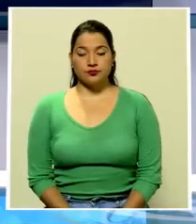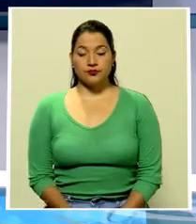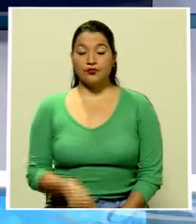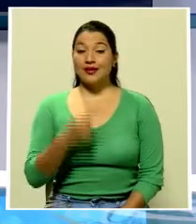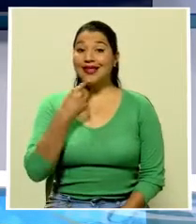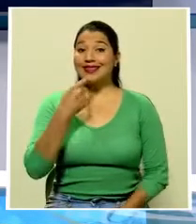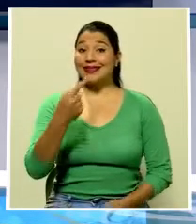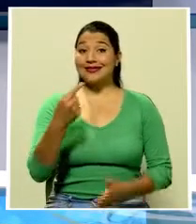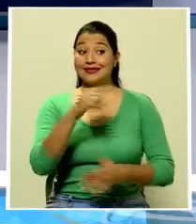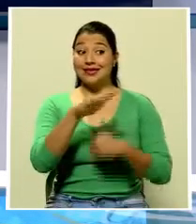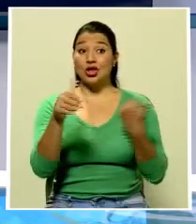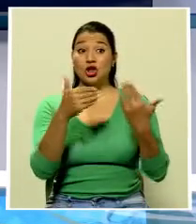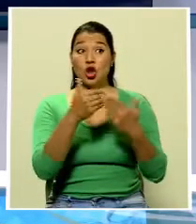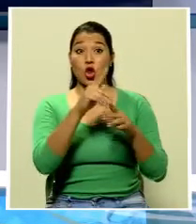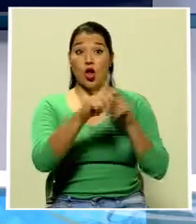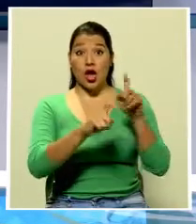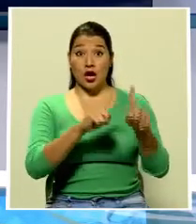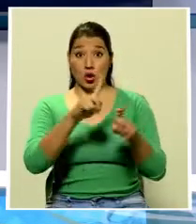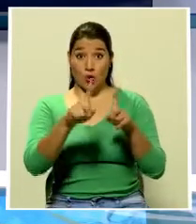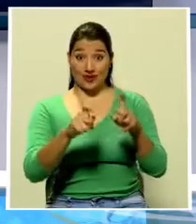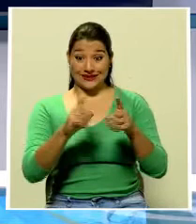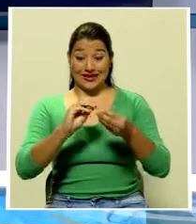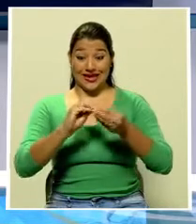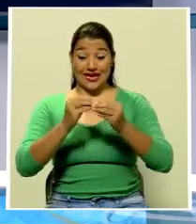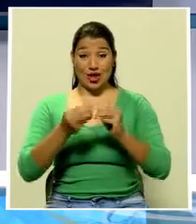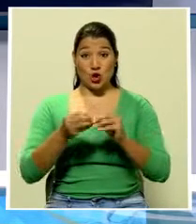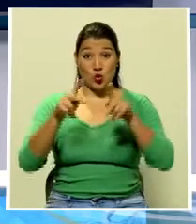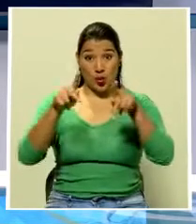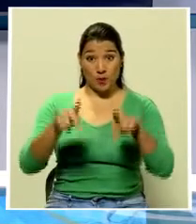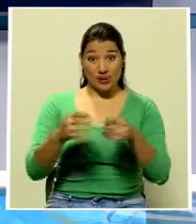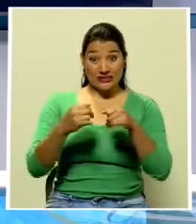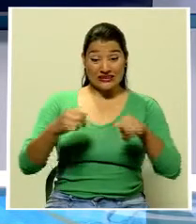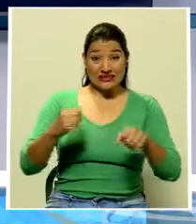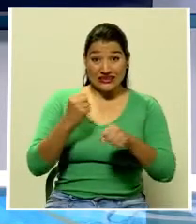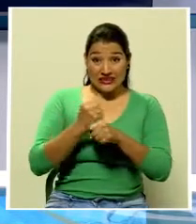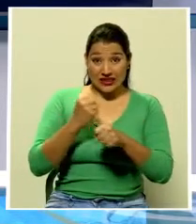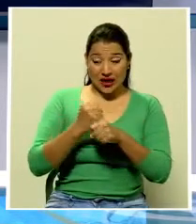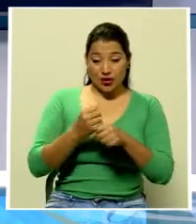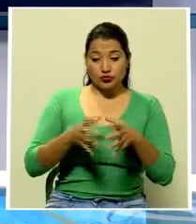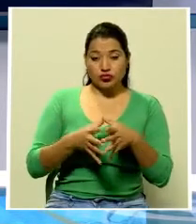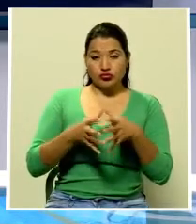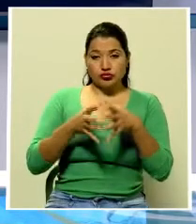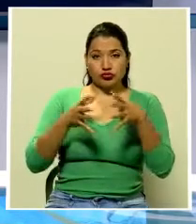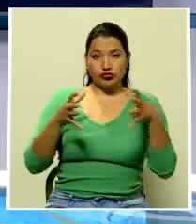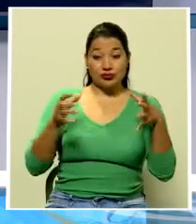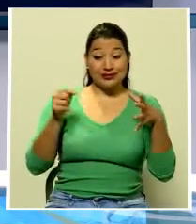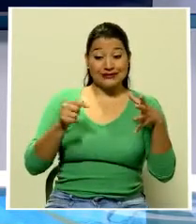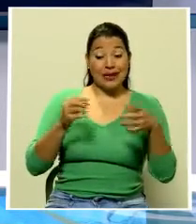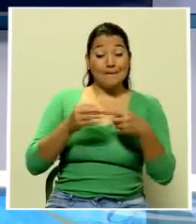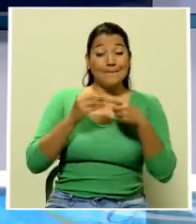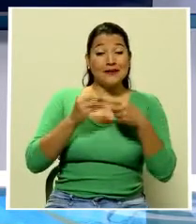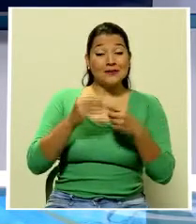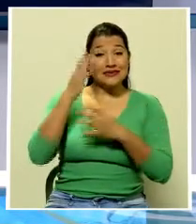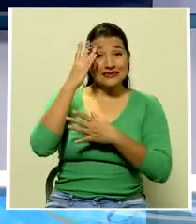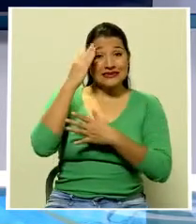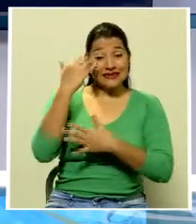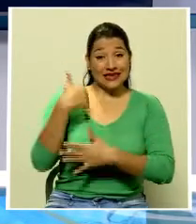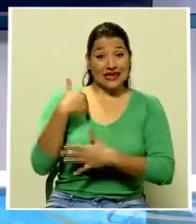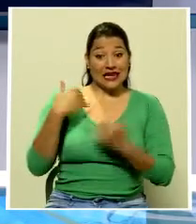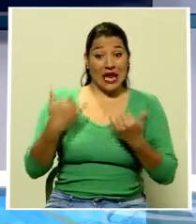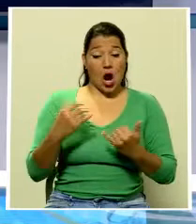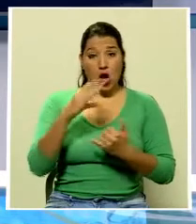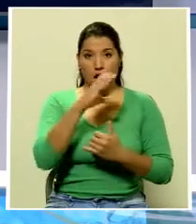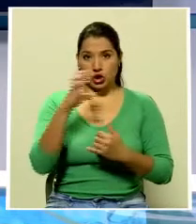Según todas las encuestas, el desempleo es, por lejos, la principal preocupación de los costarricenses.